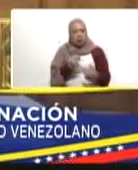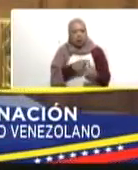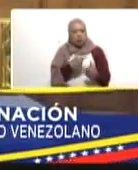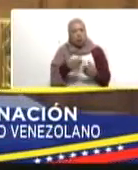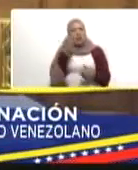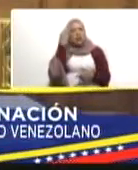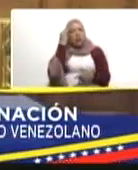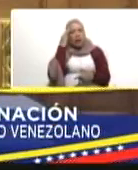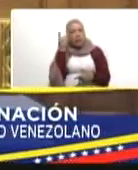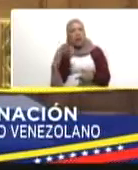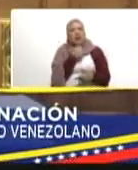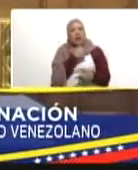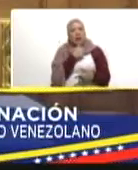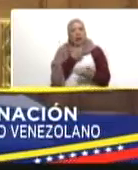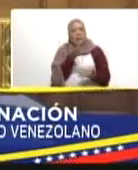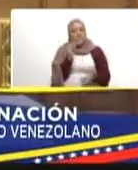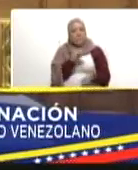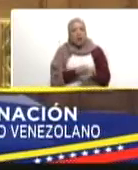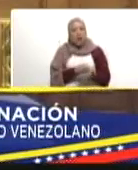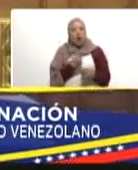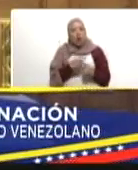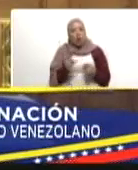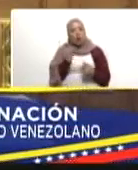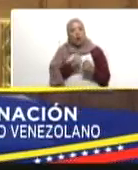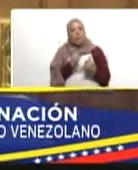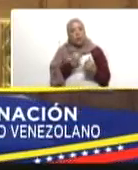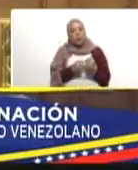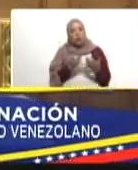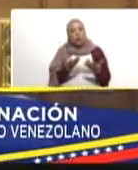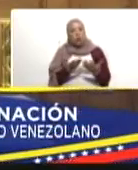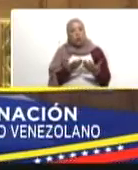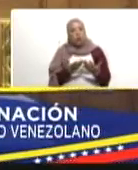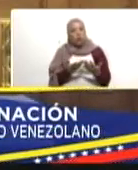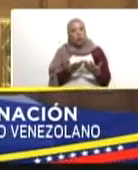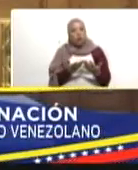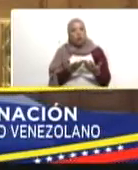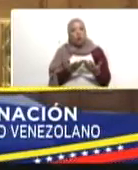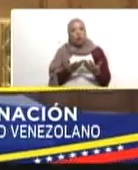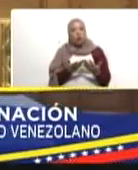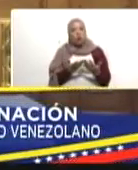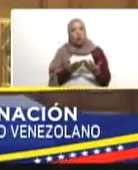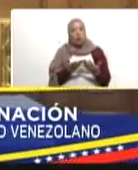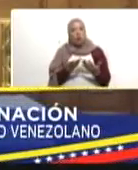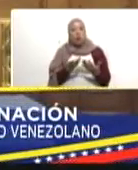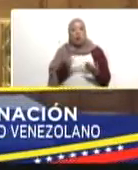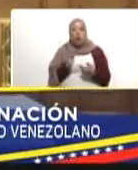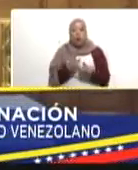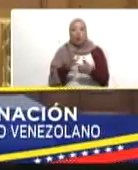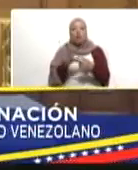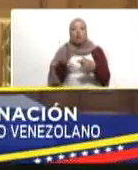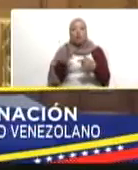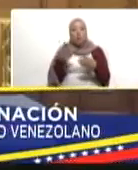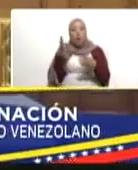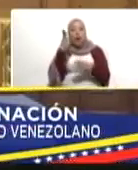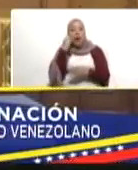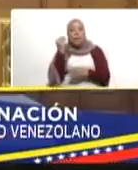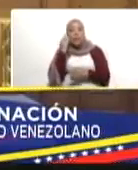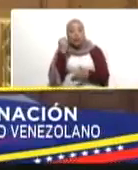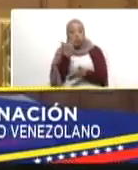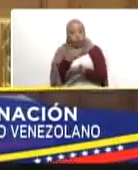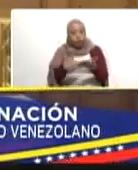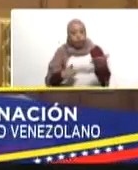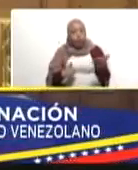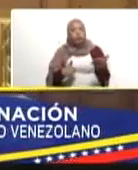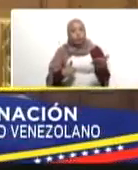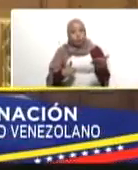saben quién más está involucrado en esto que otros apellido está demostrado en el expediente en la